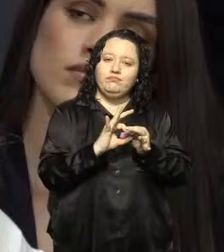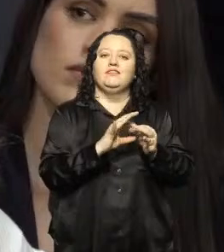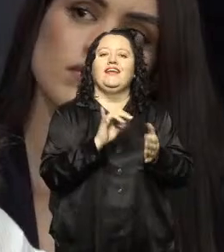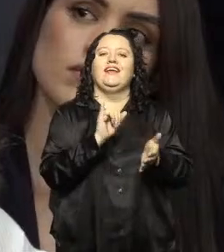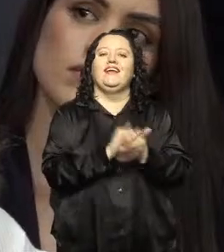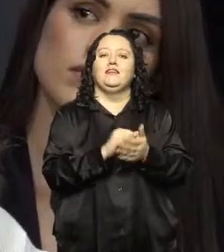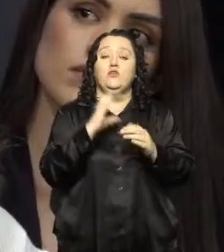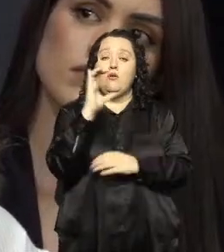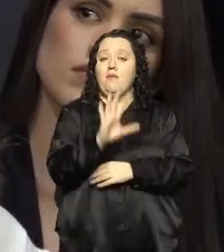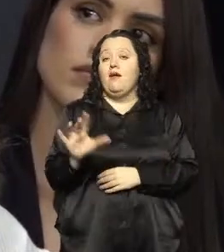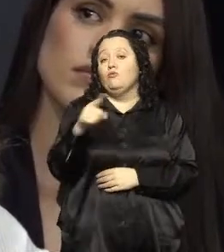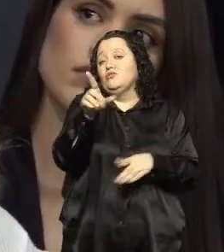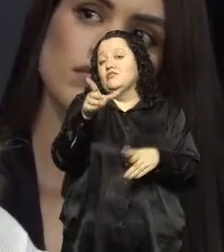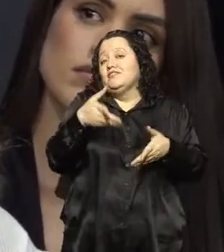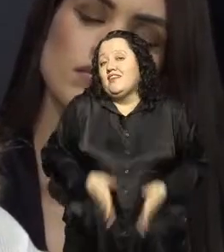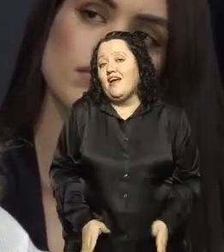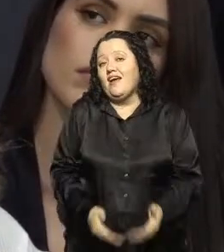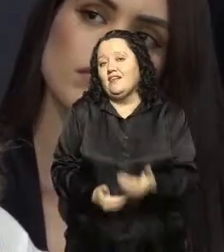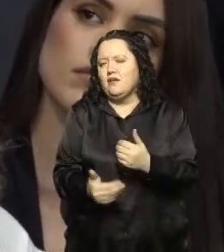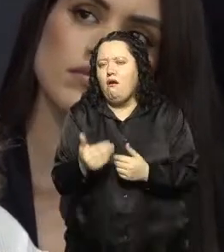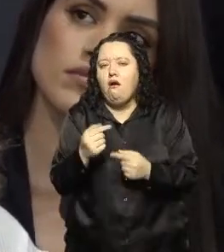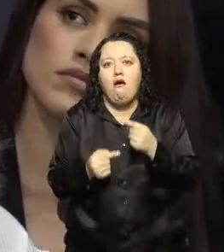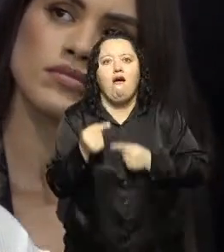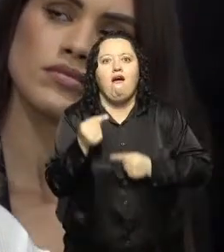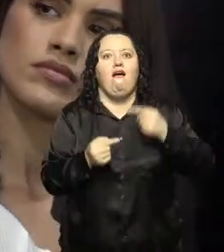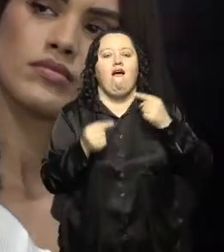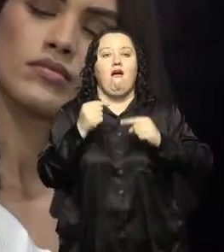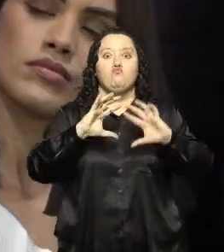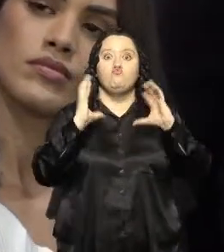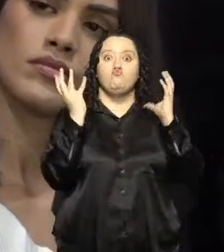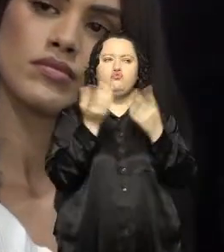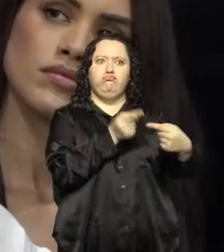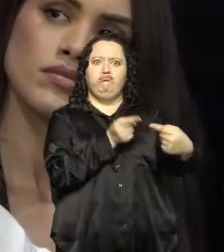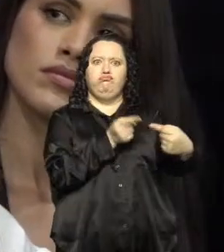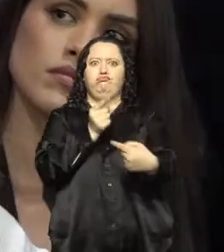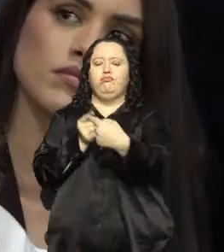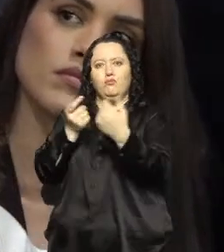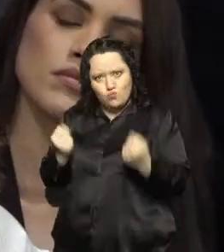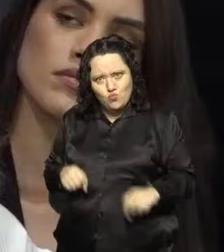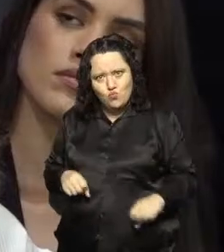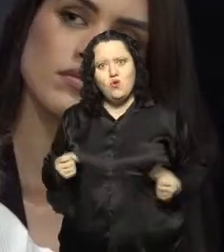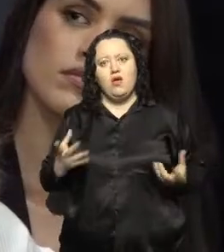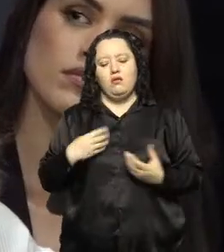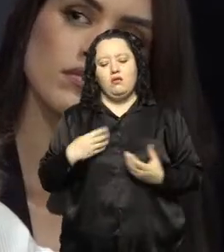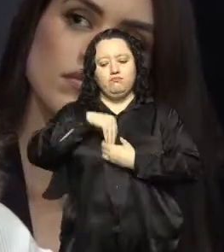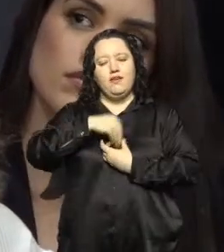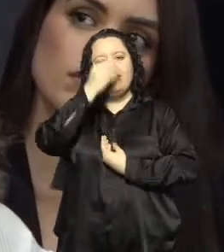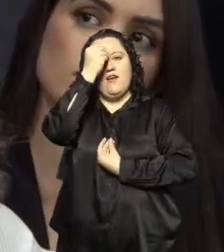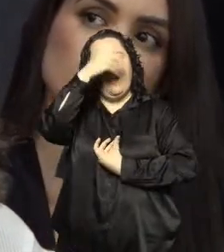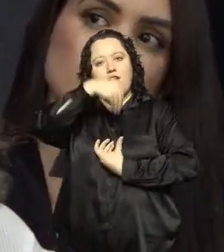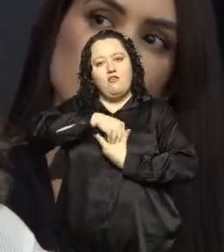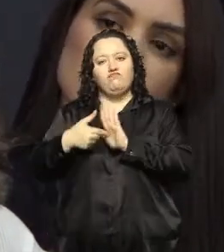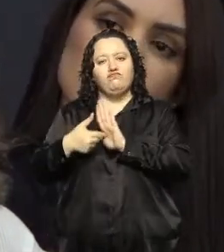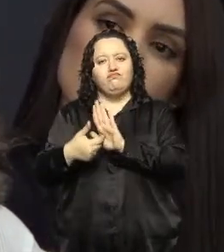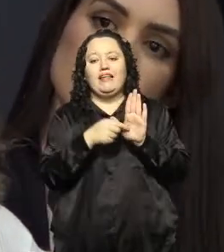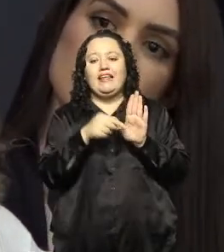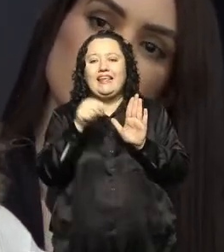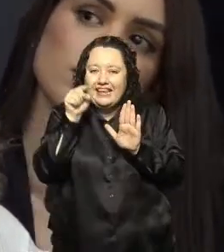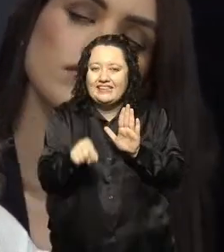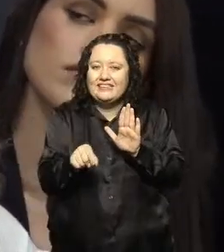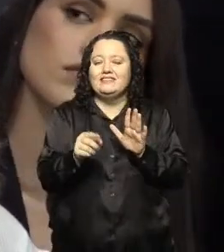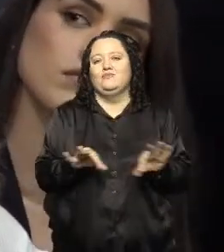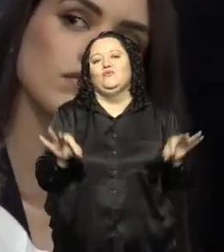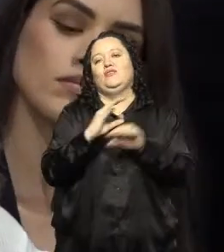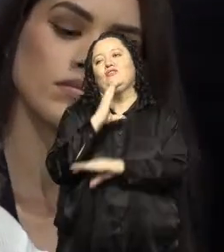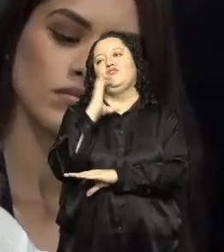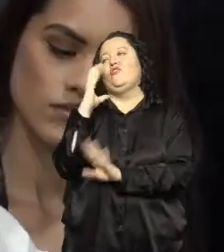este país donde ustedes nacieron y lograron competir al nivel mundial, con los valores que ustedes representan y que son los que necesita